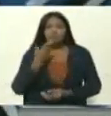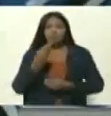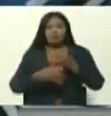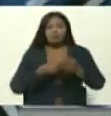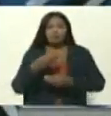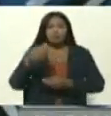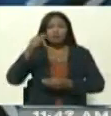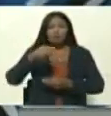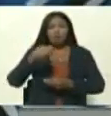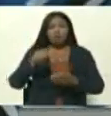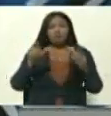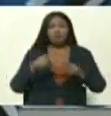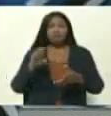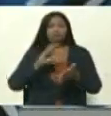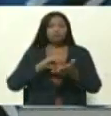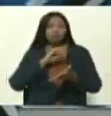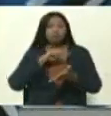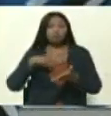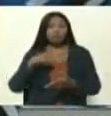la sede de nuestra